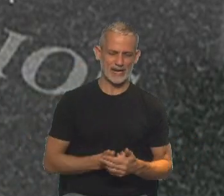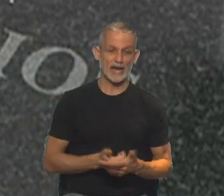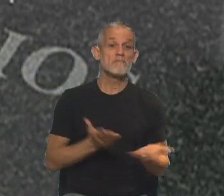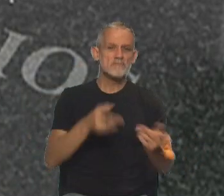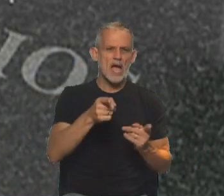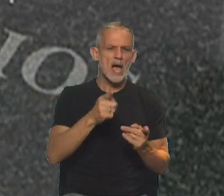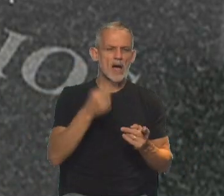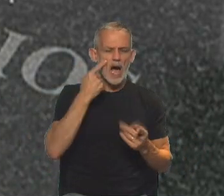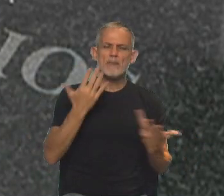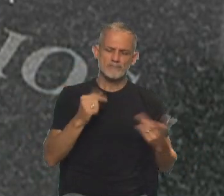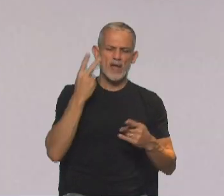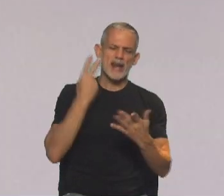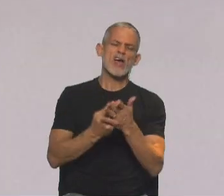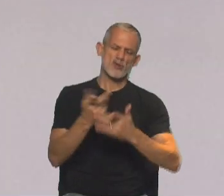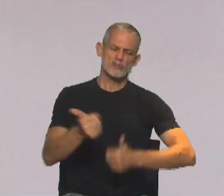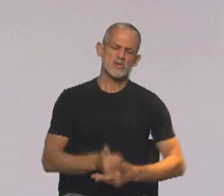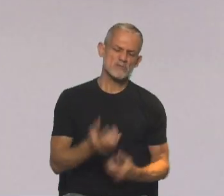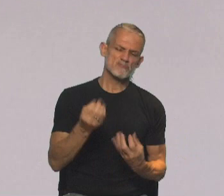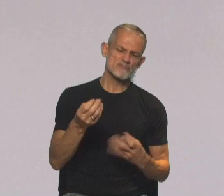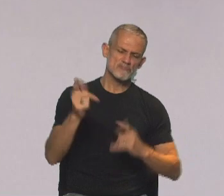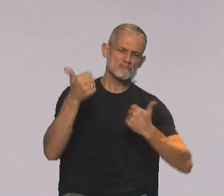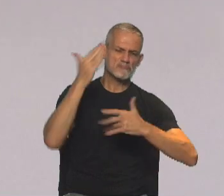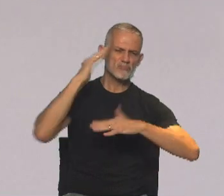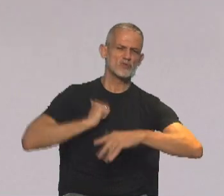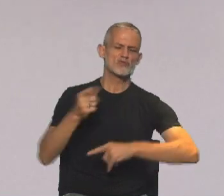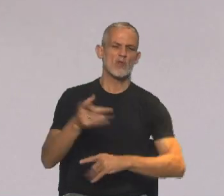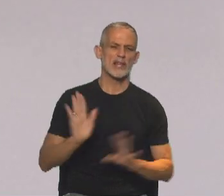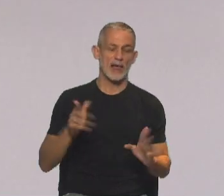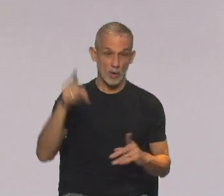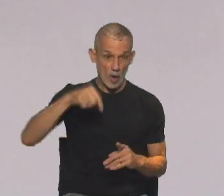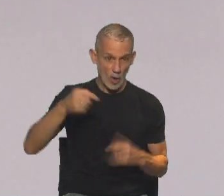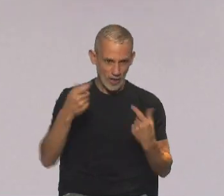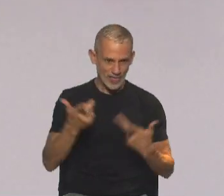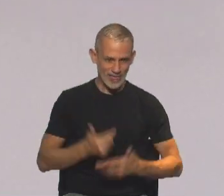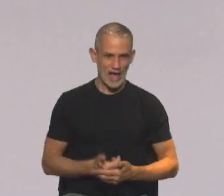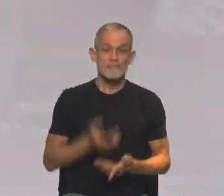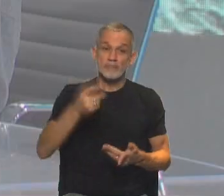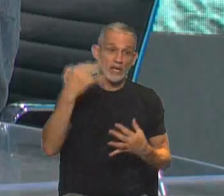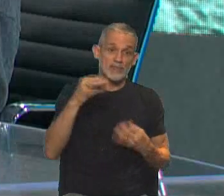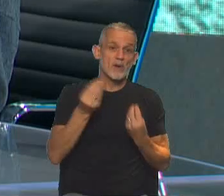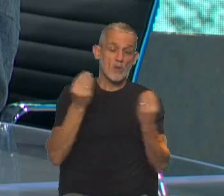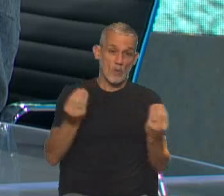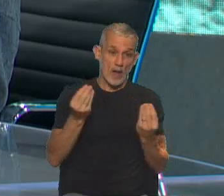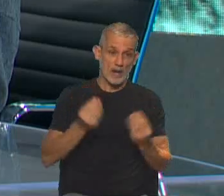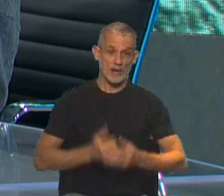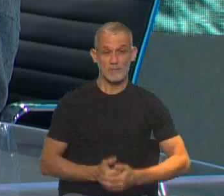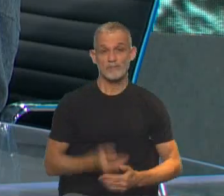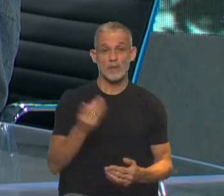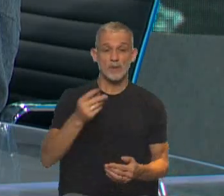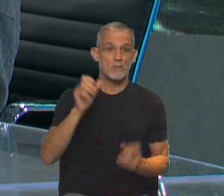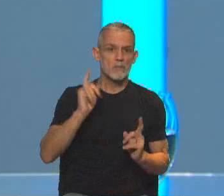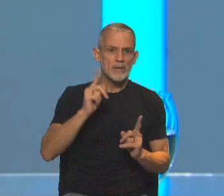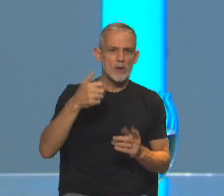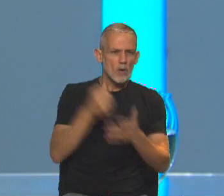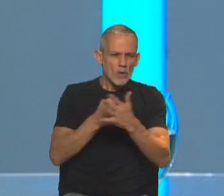ese intento de reconocimiento que es el reconocimiento que hoy le damos, ¿no? Sí, que tiene que ver, vuelvo a insistir, ¿no? También por la